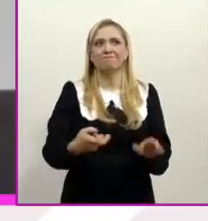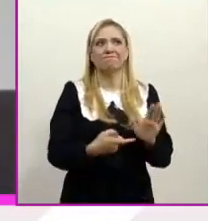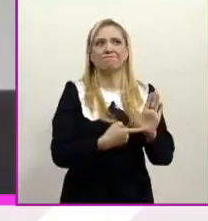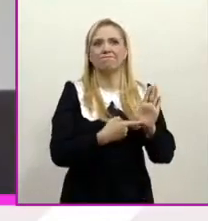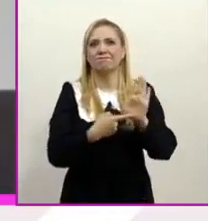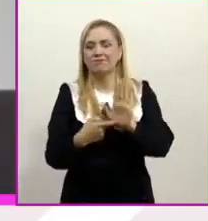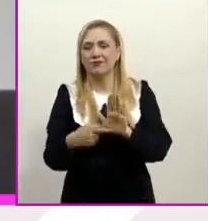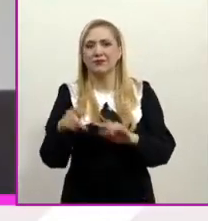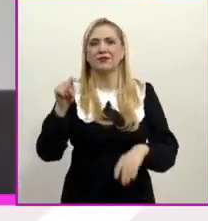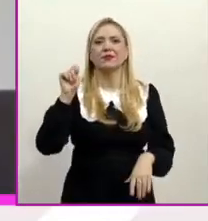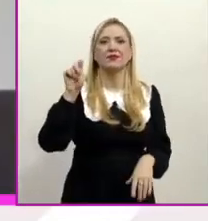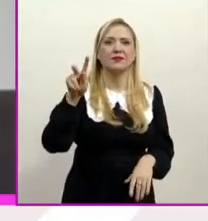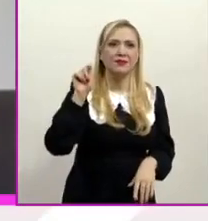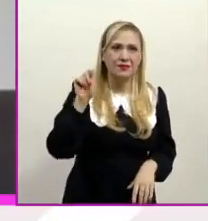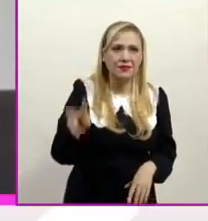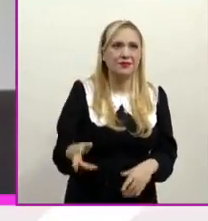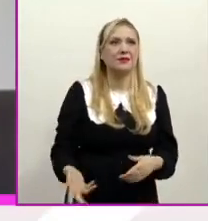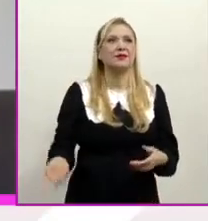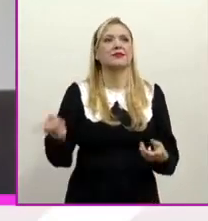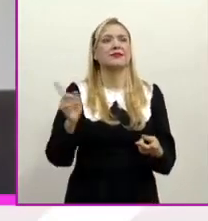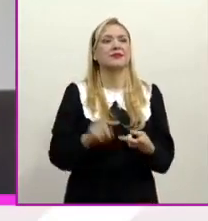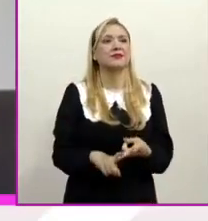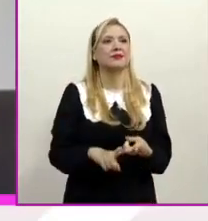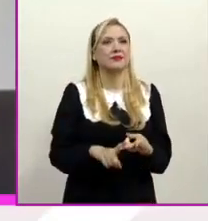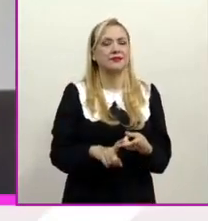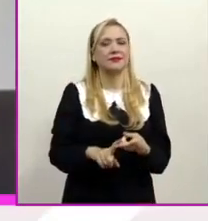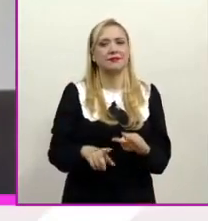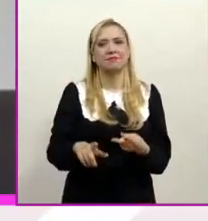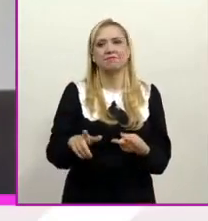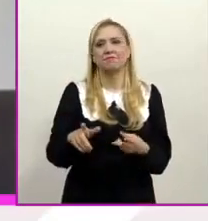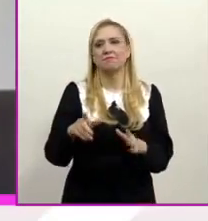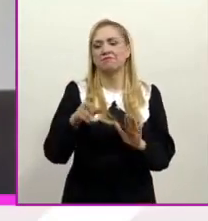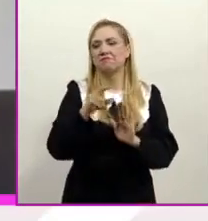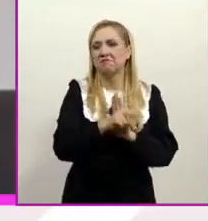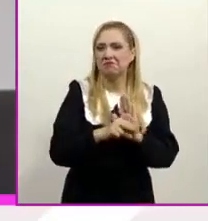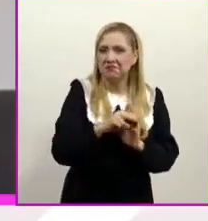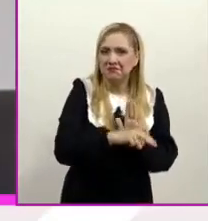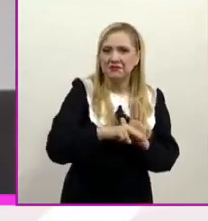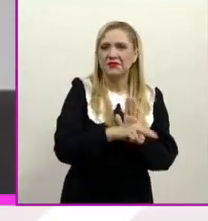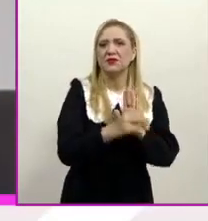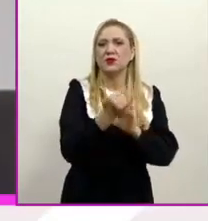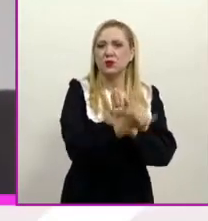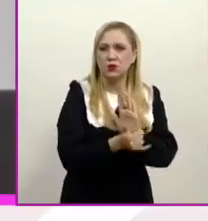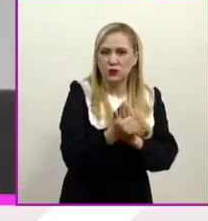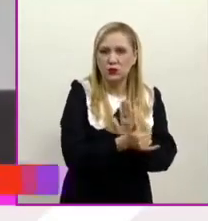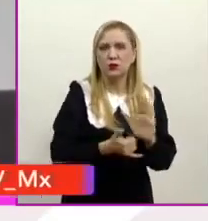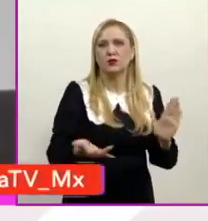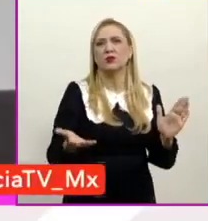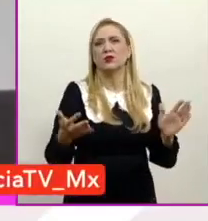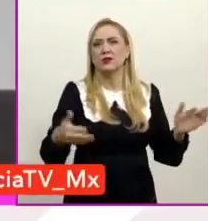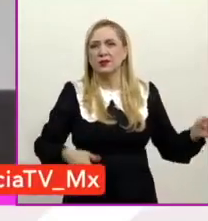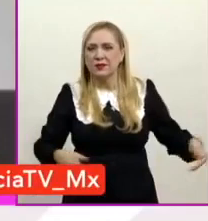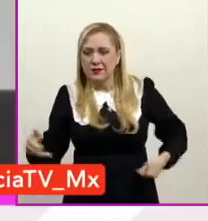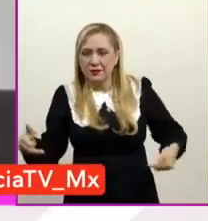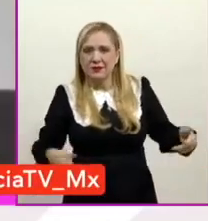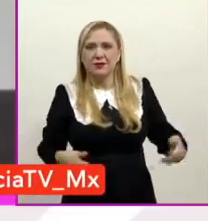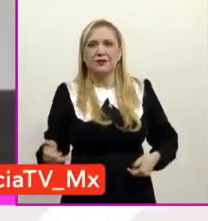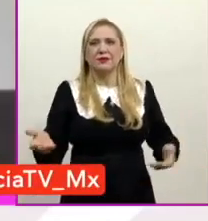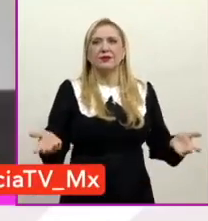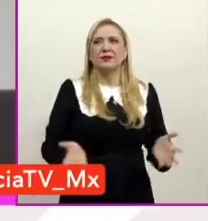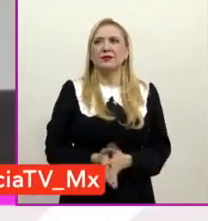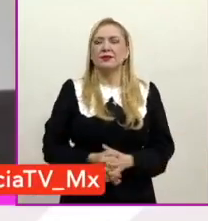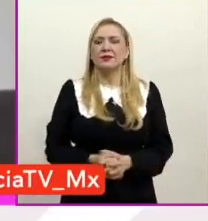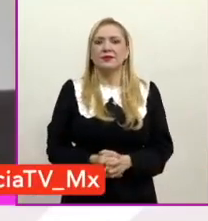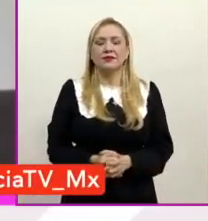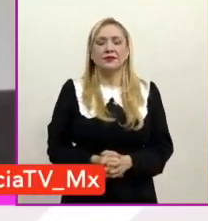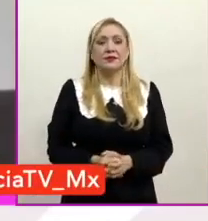en los medios de comunicación, en las plataformas, la industria del entretenimiento en general, en el teatro, en el cine, en la televisión,